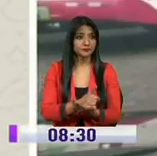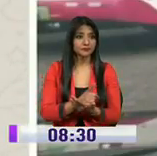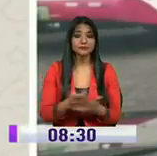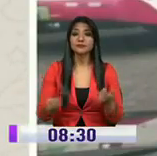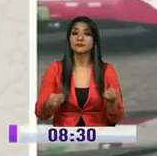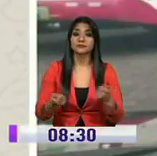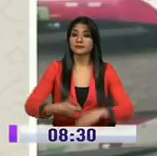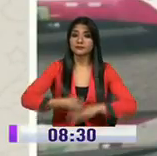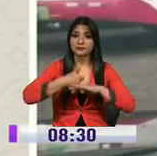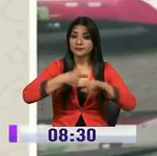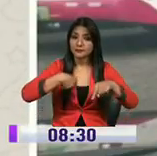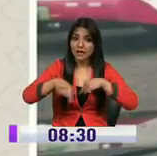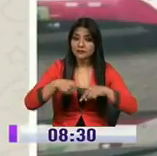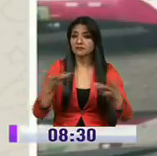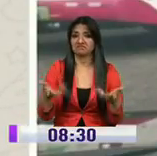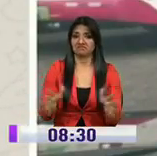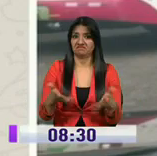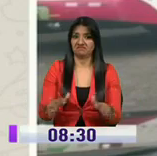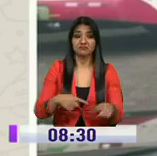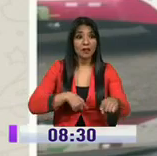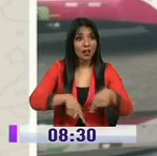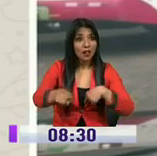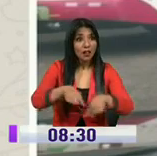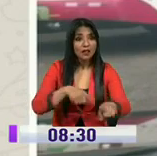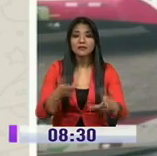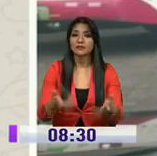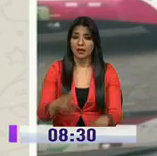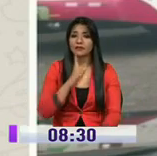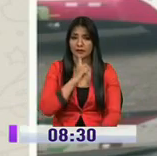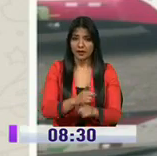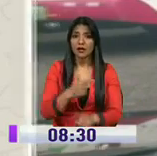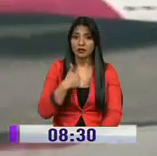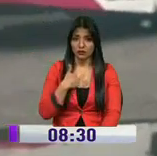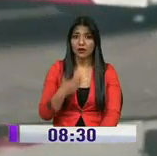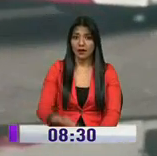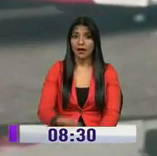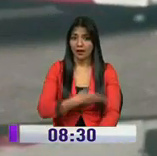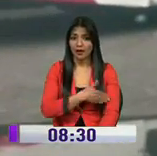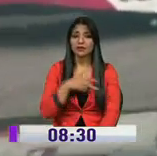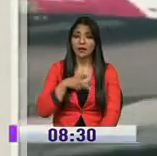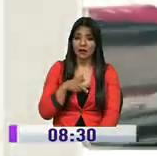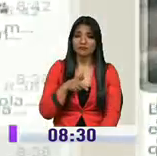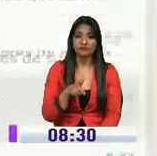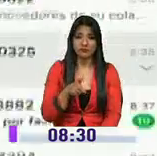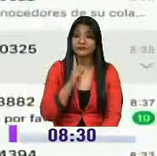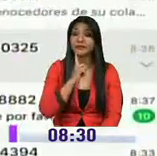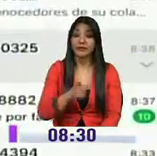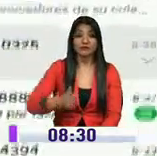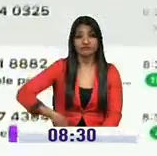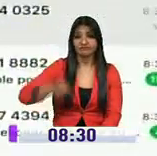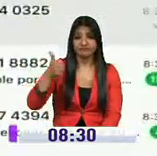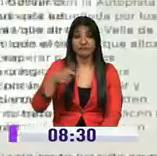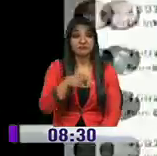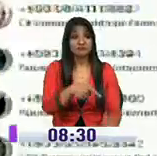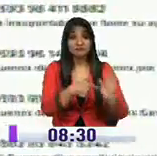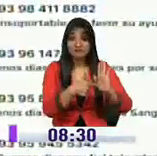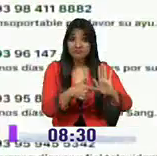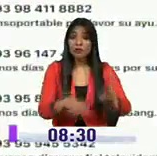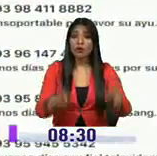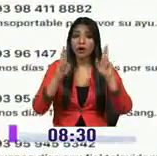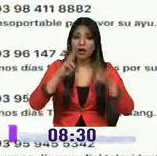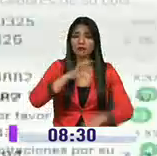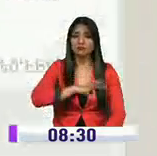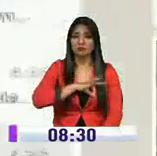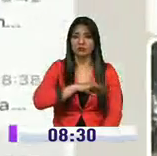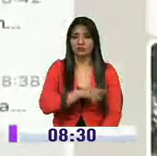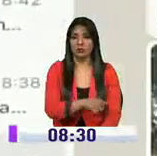los agentes de tránsito les hacen mover. Yo lo he pasado. Es terrible. Así que ojalá con esto les suena la conciencia a la Agencia